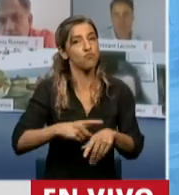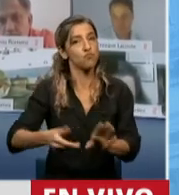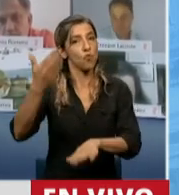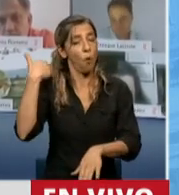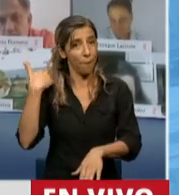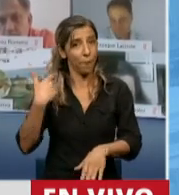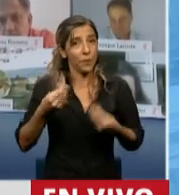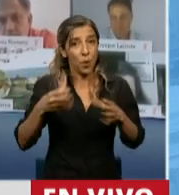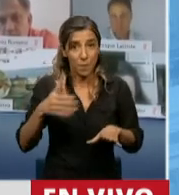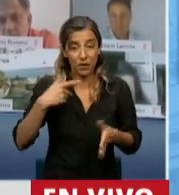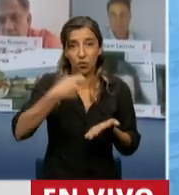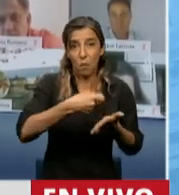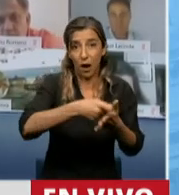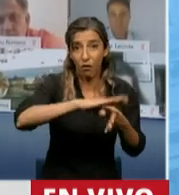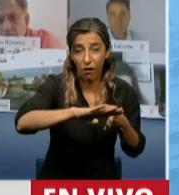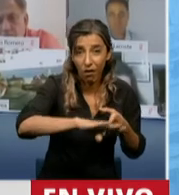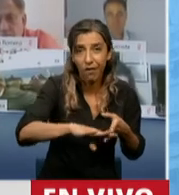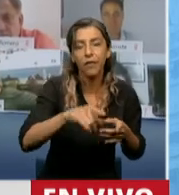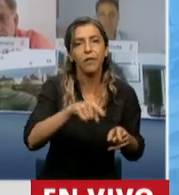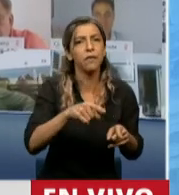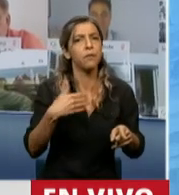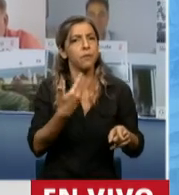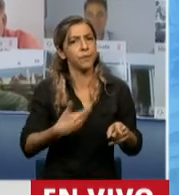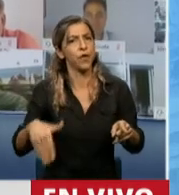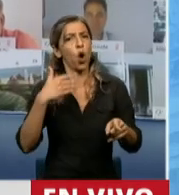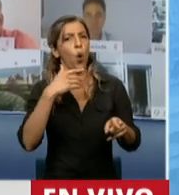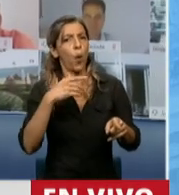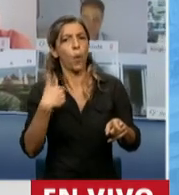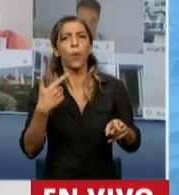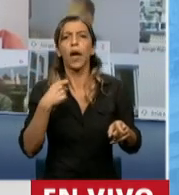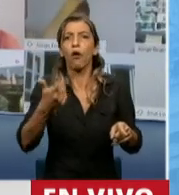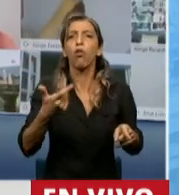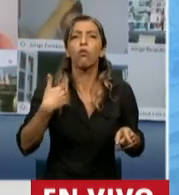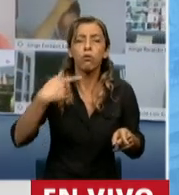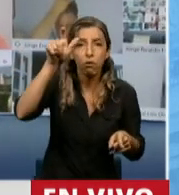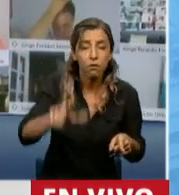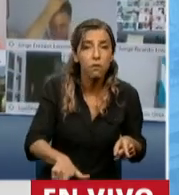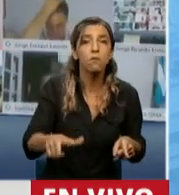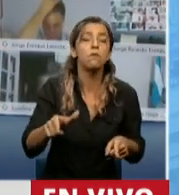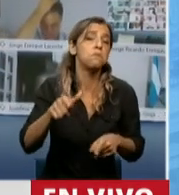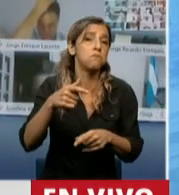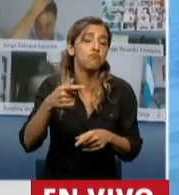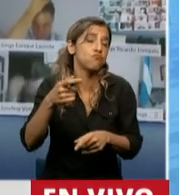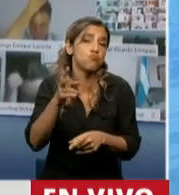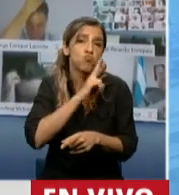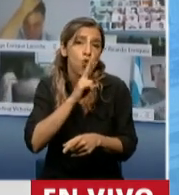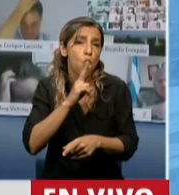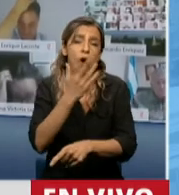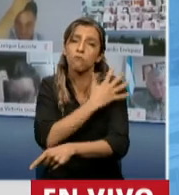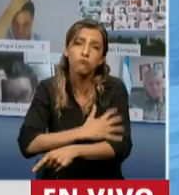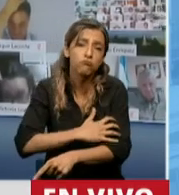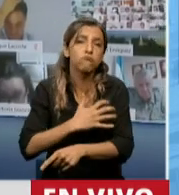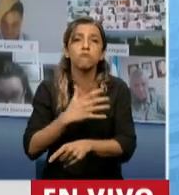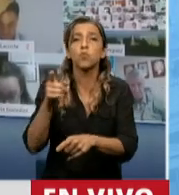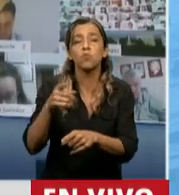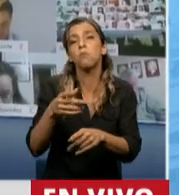moratoria previsional, accedió a ese beneficio una mujer muy pobre y humilde del norte argentino, como una mujer de los barrios más acomodados de